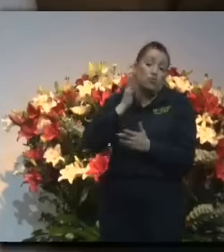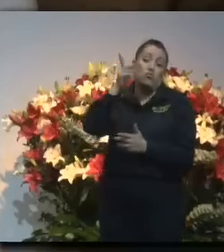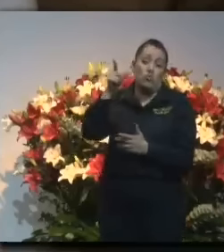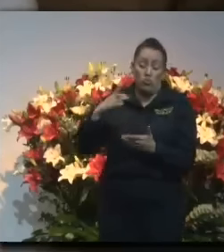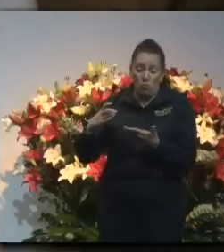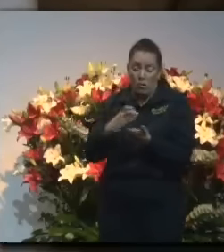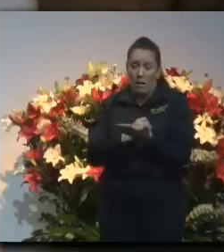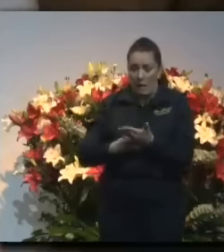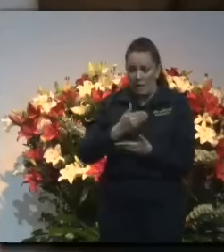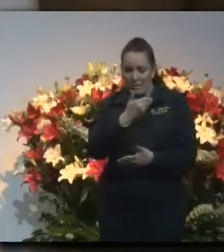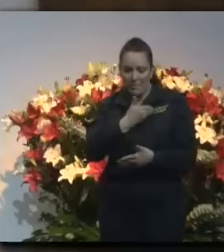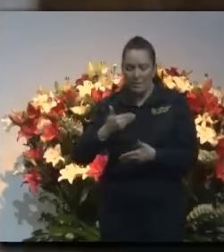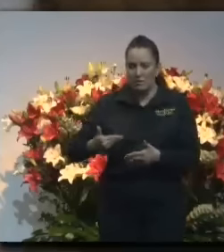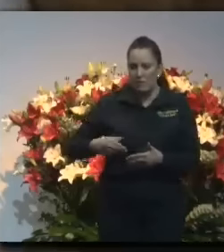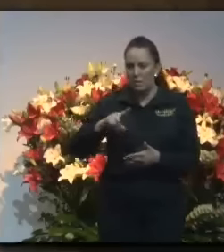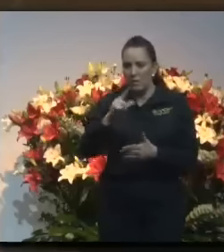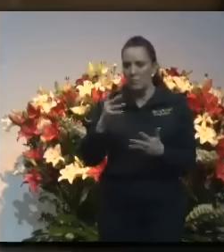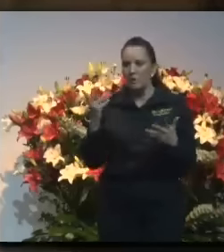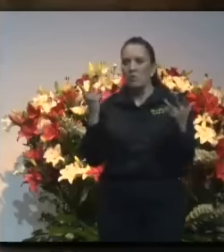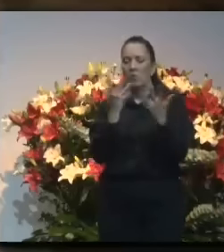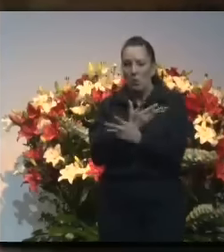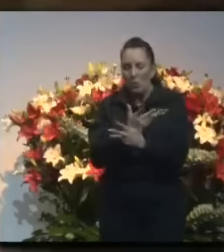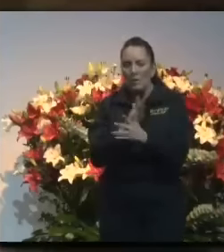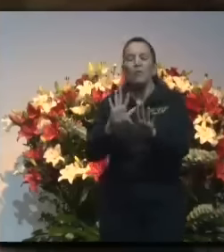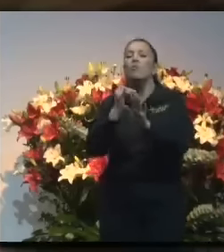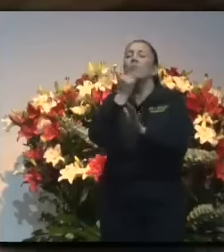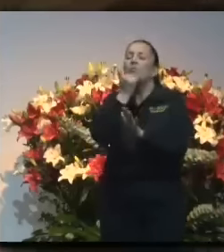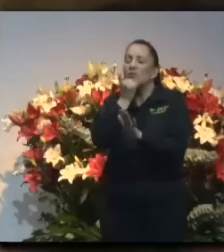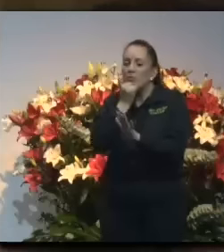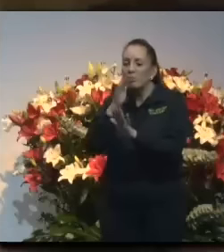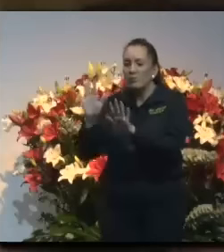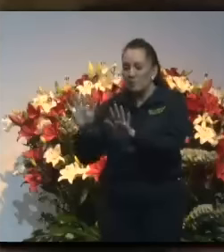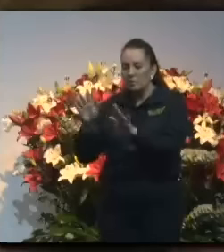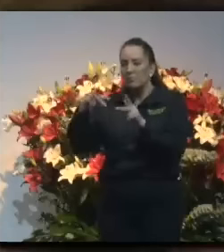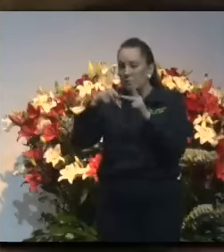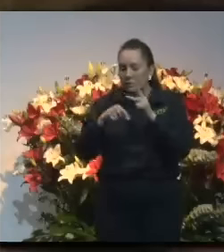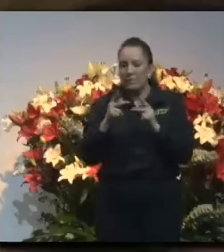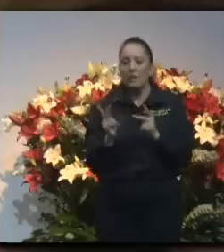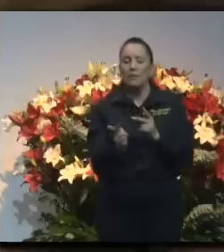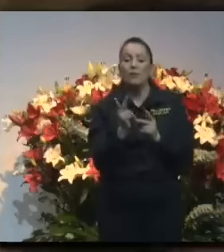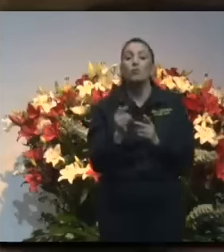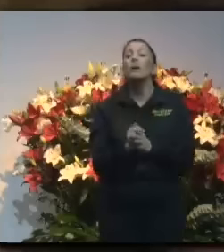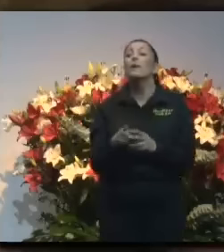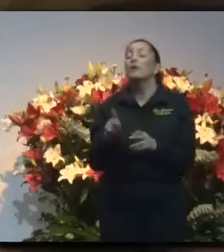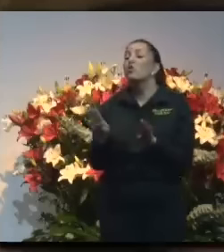se va a enfrentar a una parálisis política como sucedió en el sexenio de Vicente Fox?